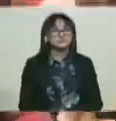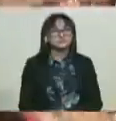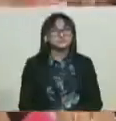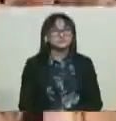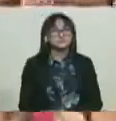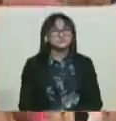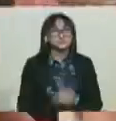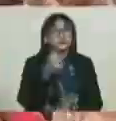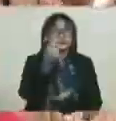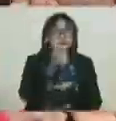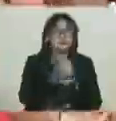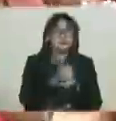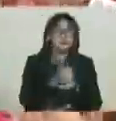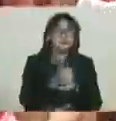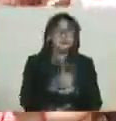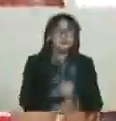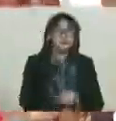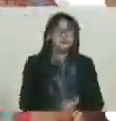amén